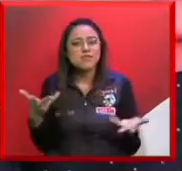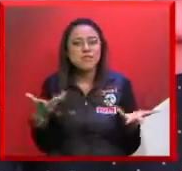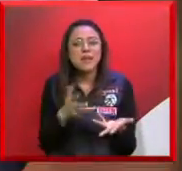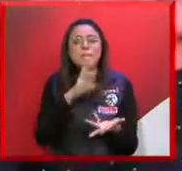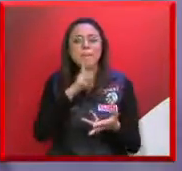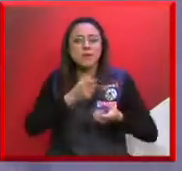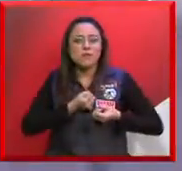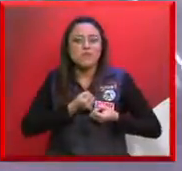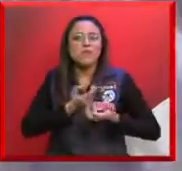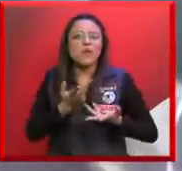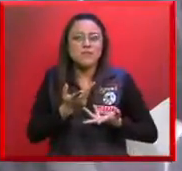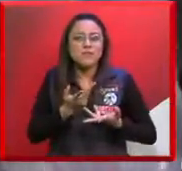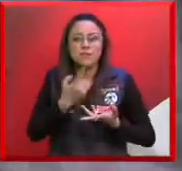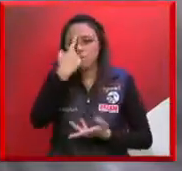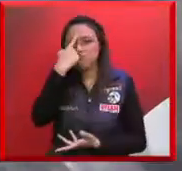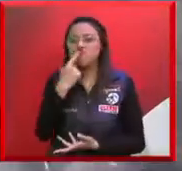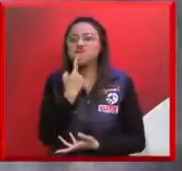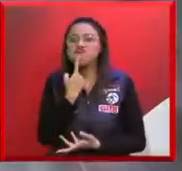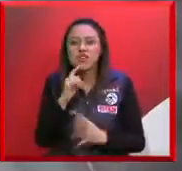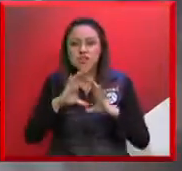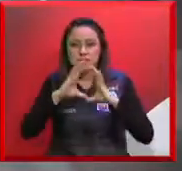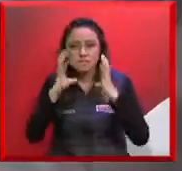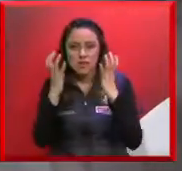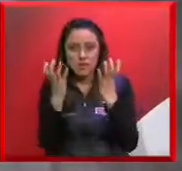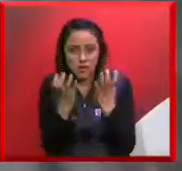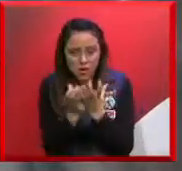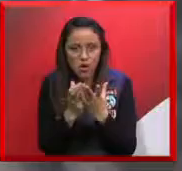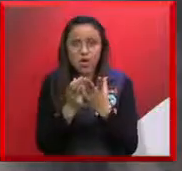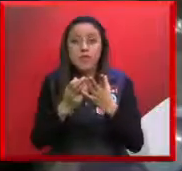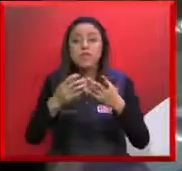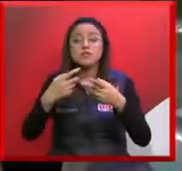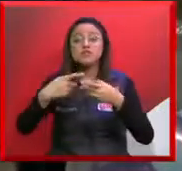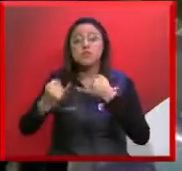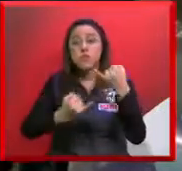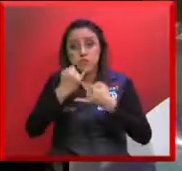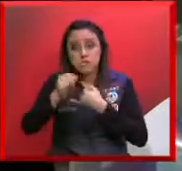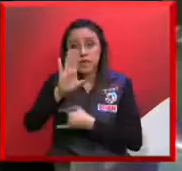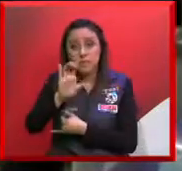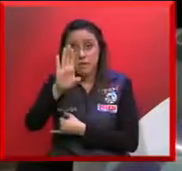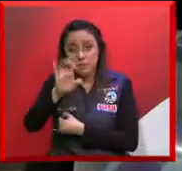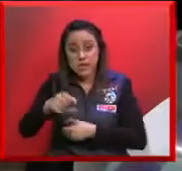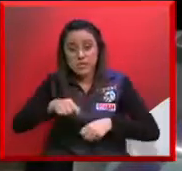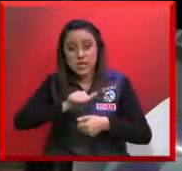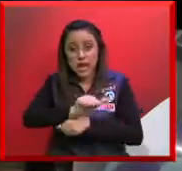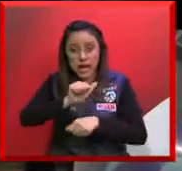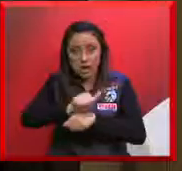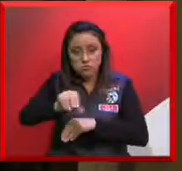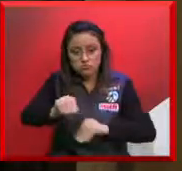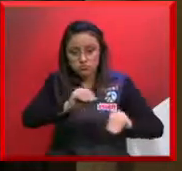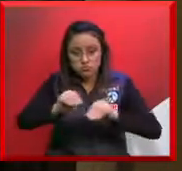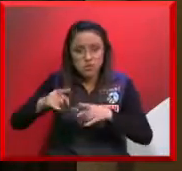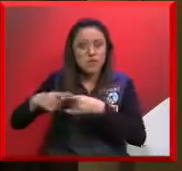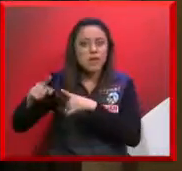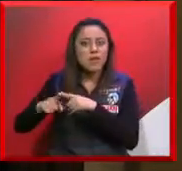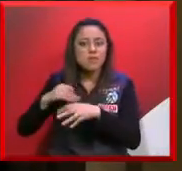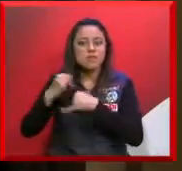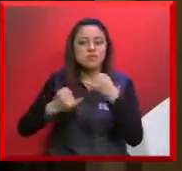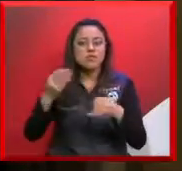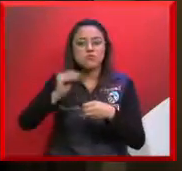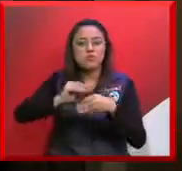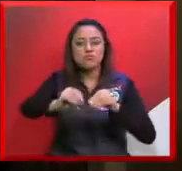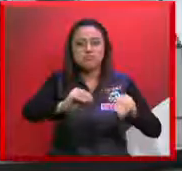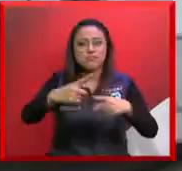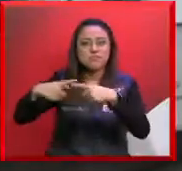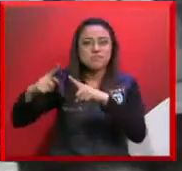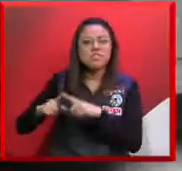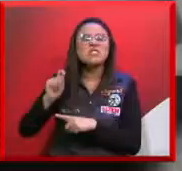lo mejor de nosotros. Muñecas, pelotas, figuras de acción, juegos para bebés, carritos. Nuestras unidades quedaron repletas de juguetes. Esto